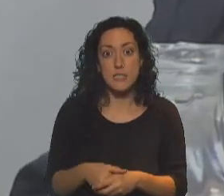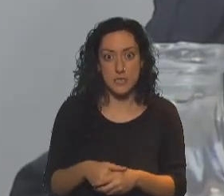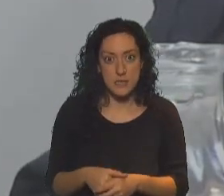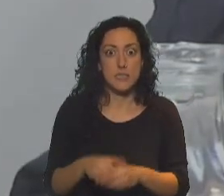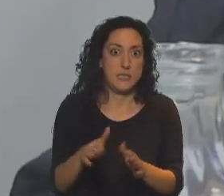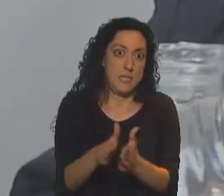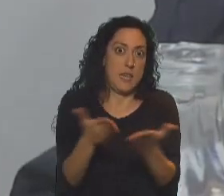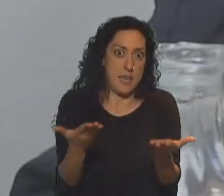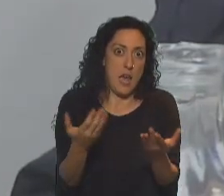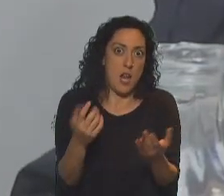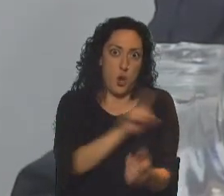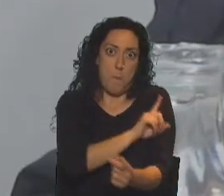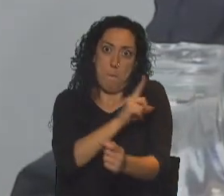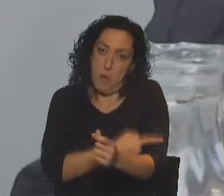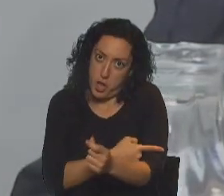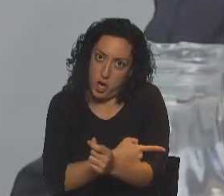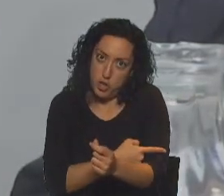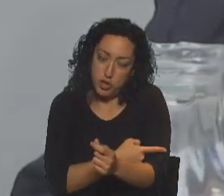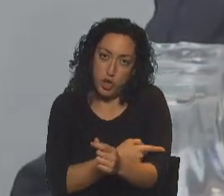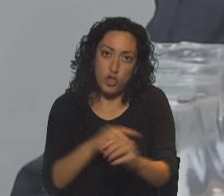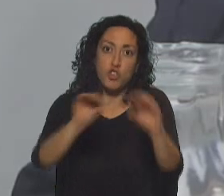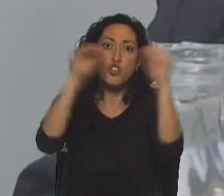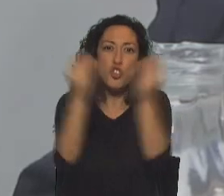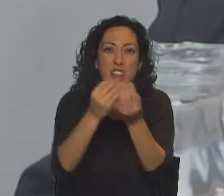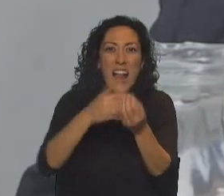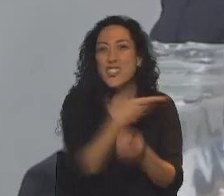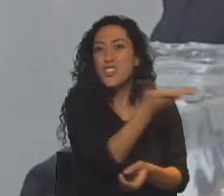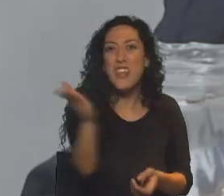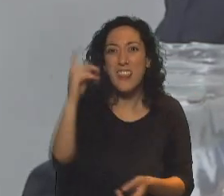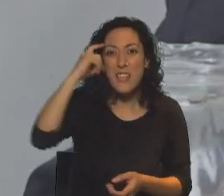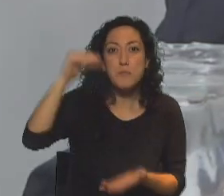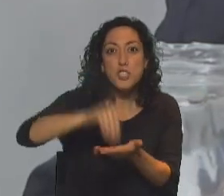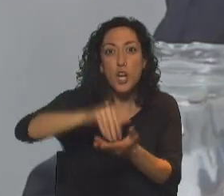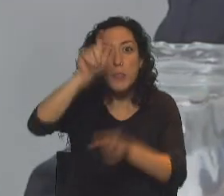alguien que en una sociedad de 10 millones de personas nada más,